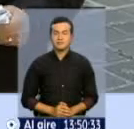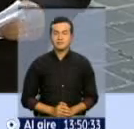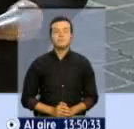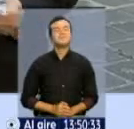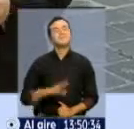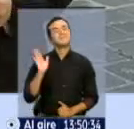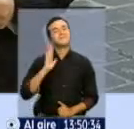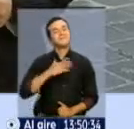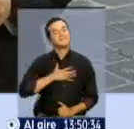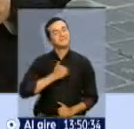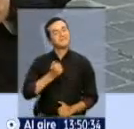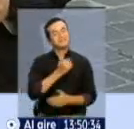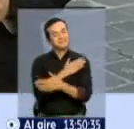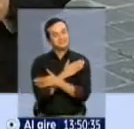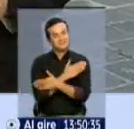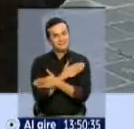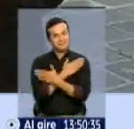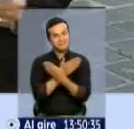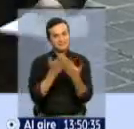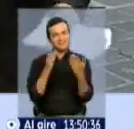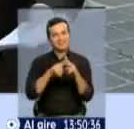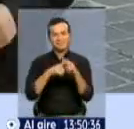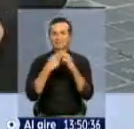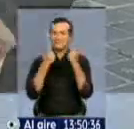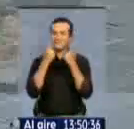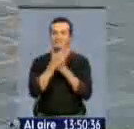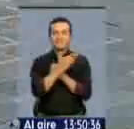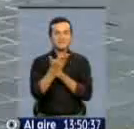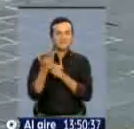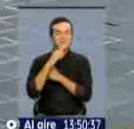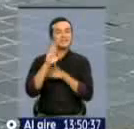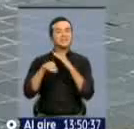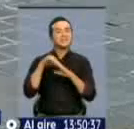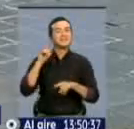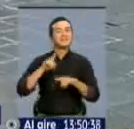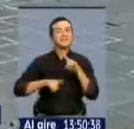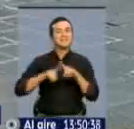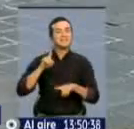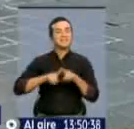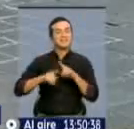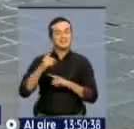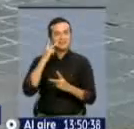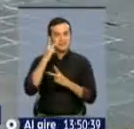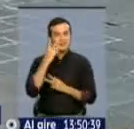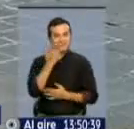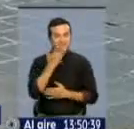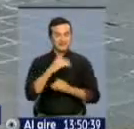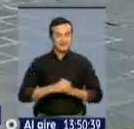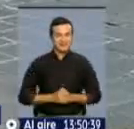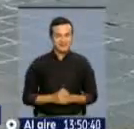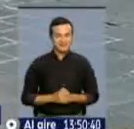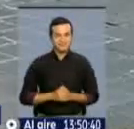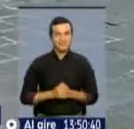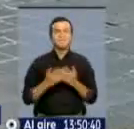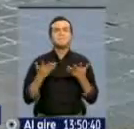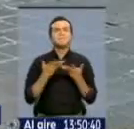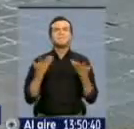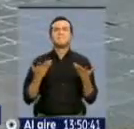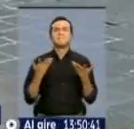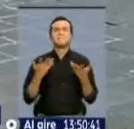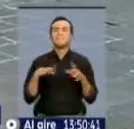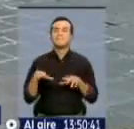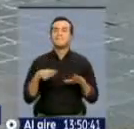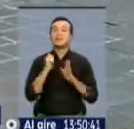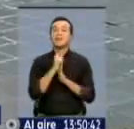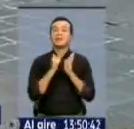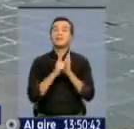Hola, Mariusi, ¿qué tal? Un abrazo para ti, un buen inicio de semana para todos nuestros amigos televidentes. Novedades básicamente que se centran en la